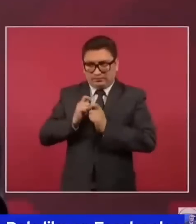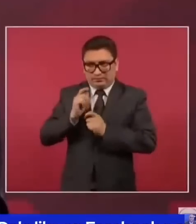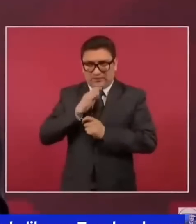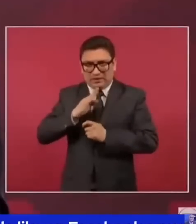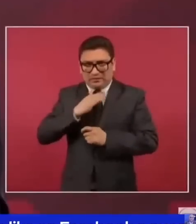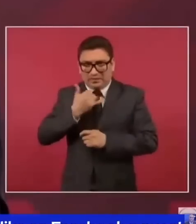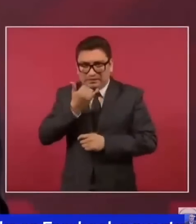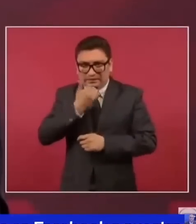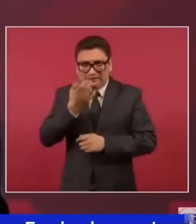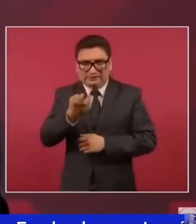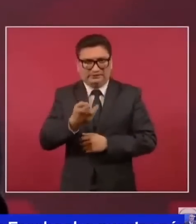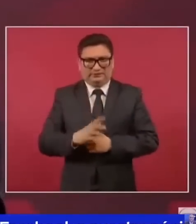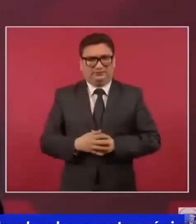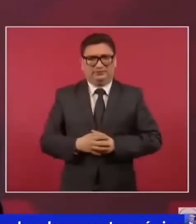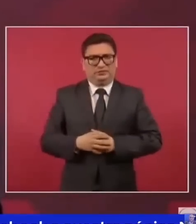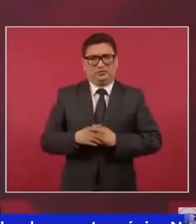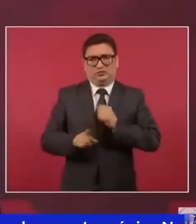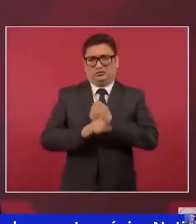como